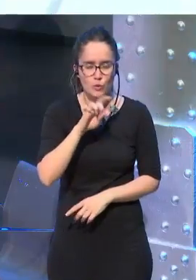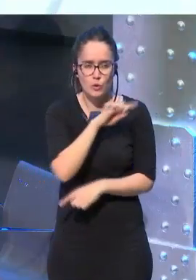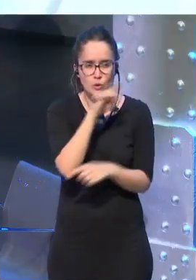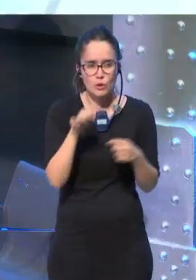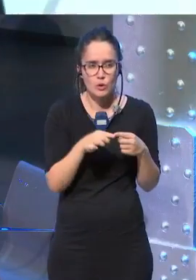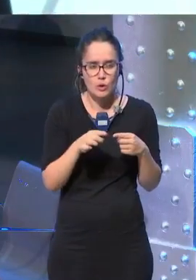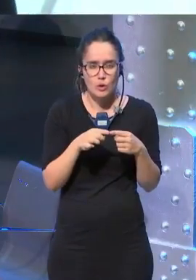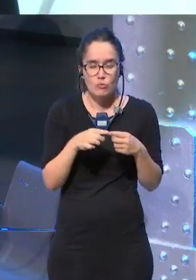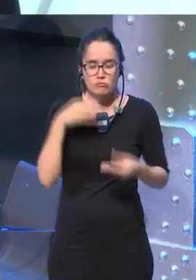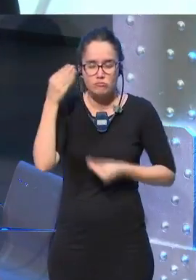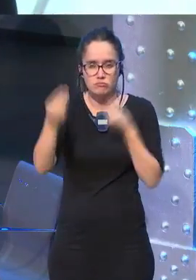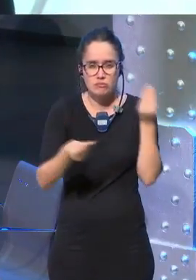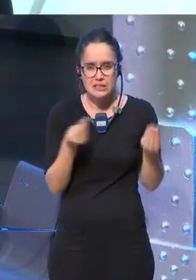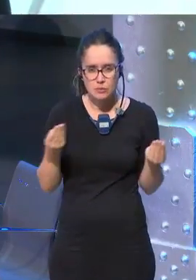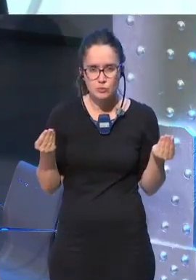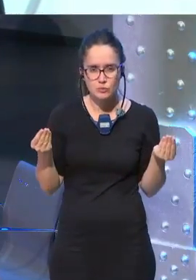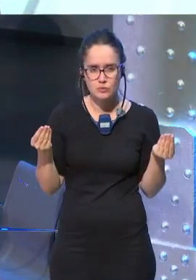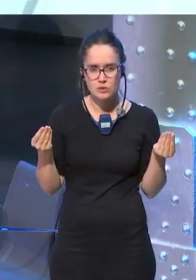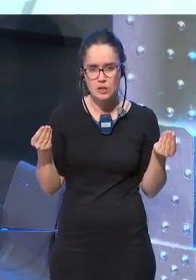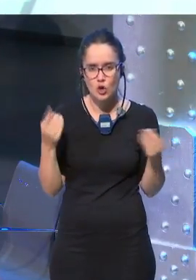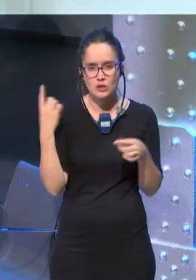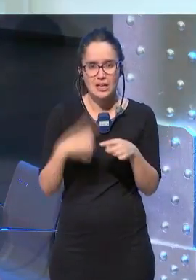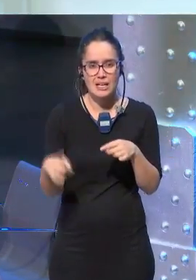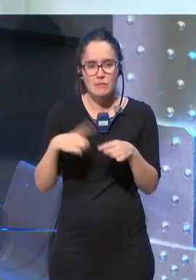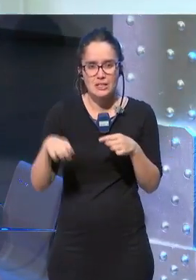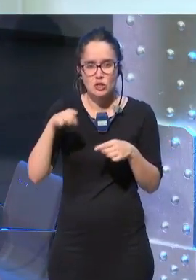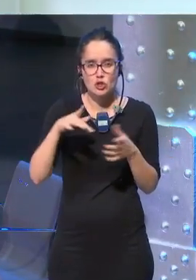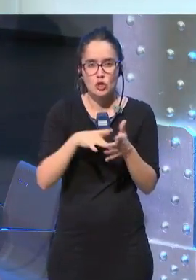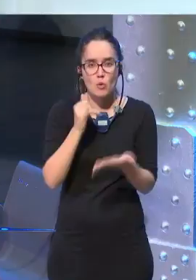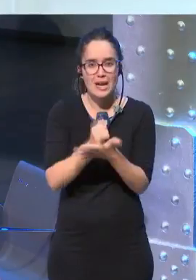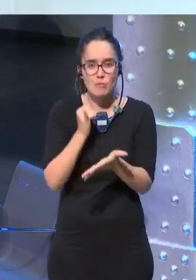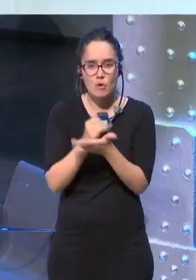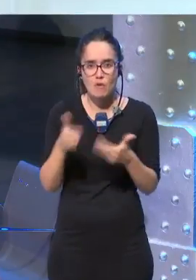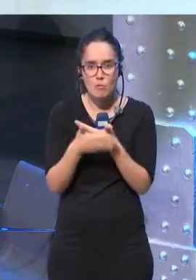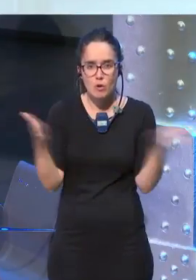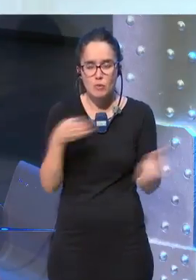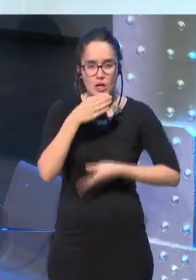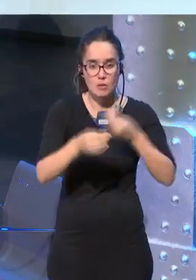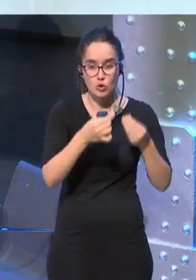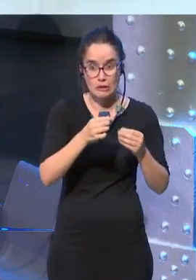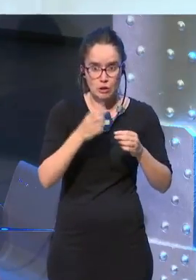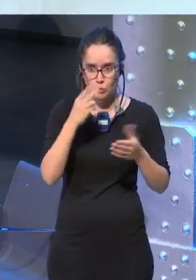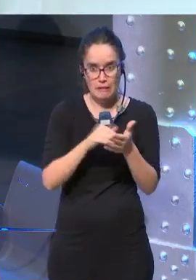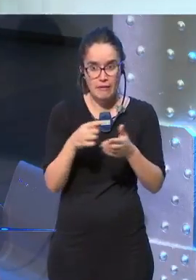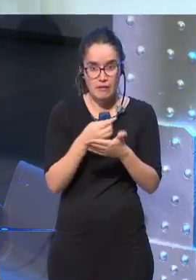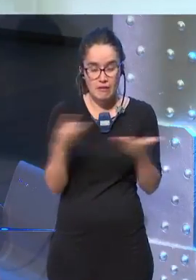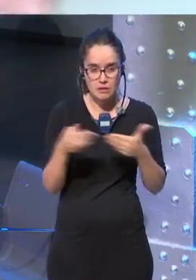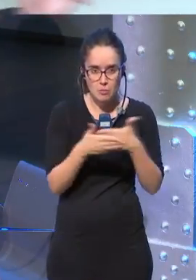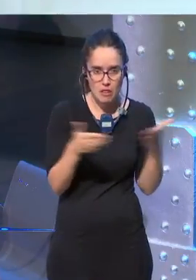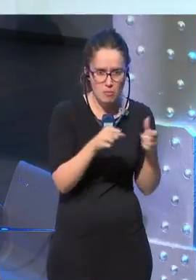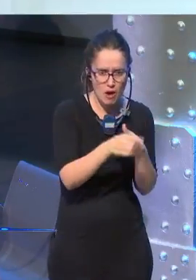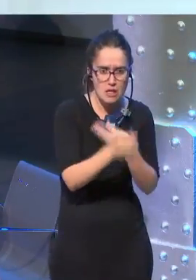una pretensión de los elementos. Esto es una prueba inicial que hicimos a principios de año y esta